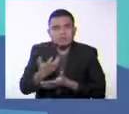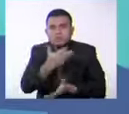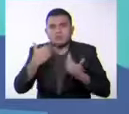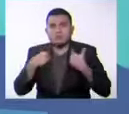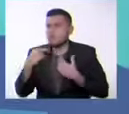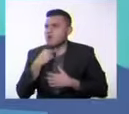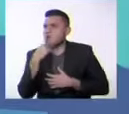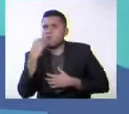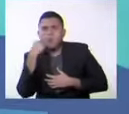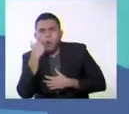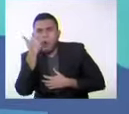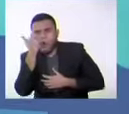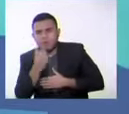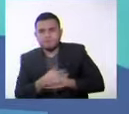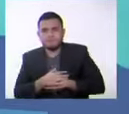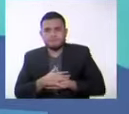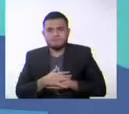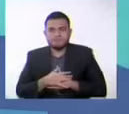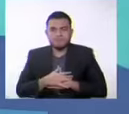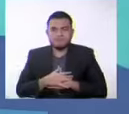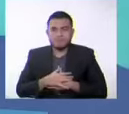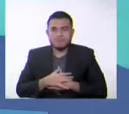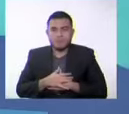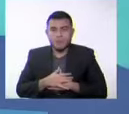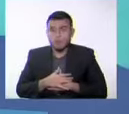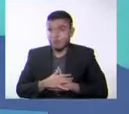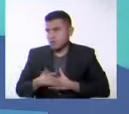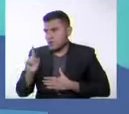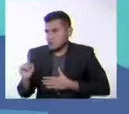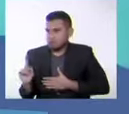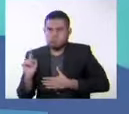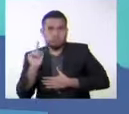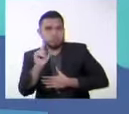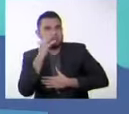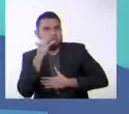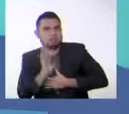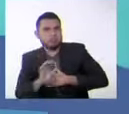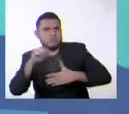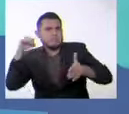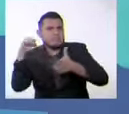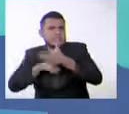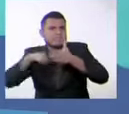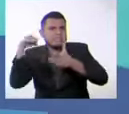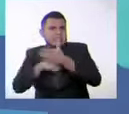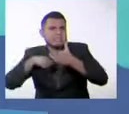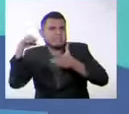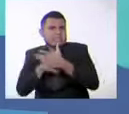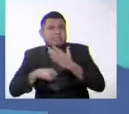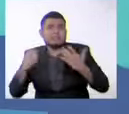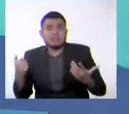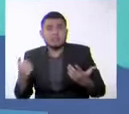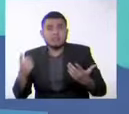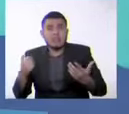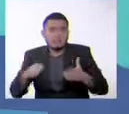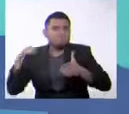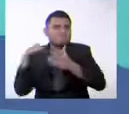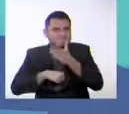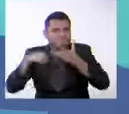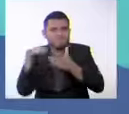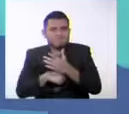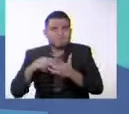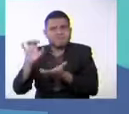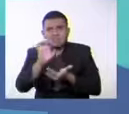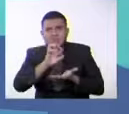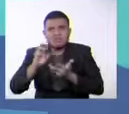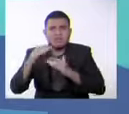joven que ha sido un ícono de la lucha ecologista a nivel mundial. Y ya lo hemos mencionado en